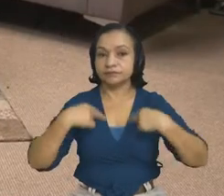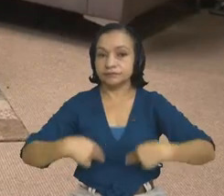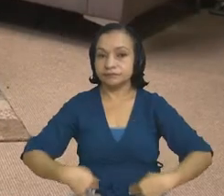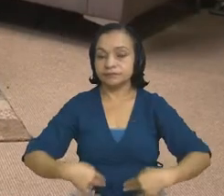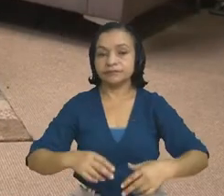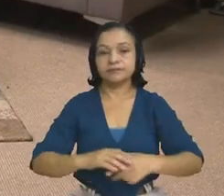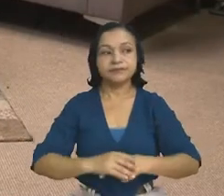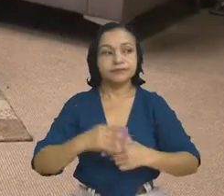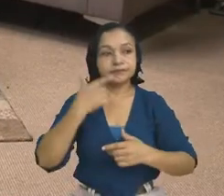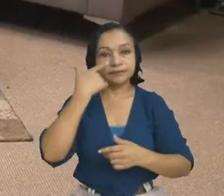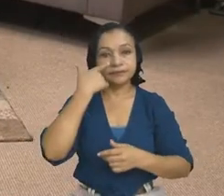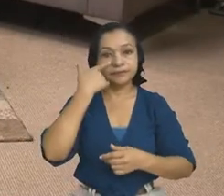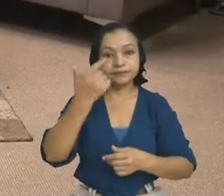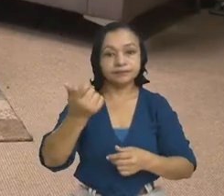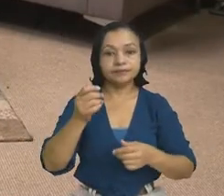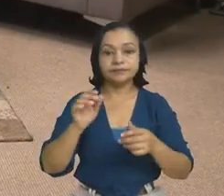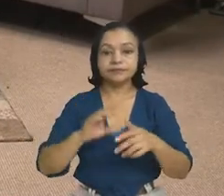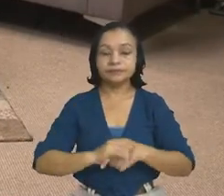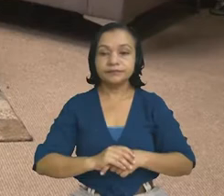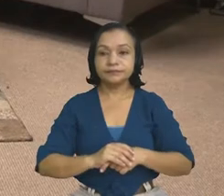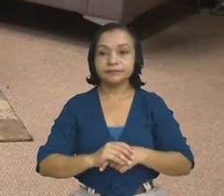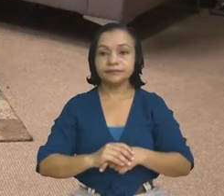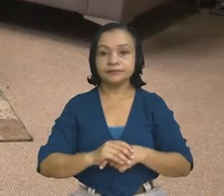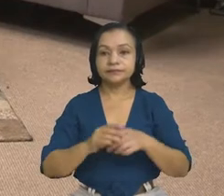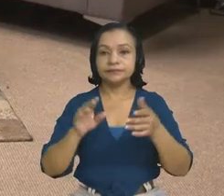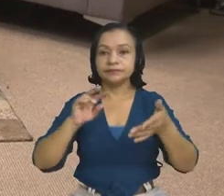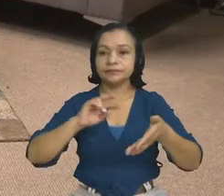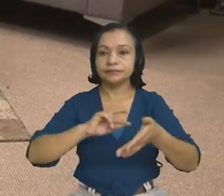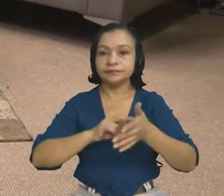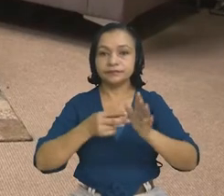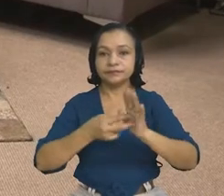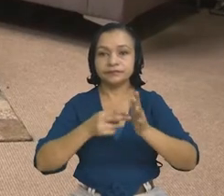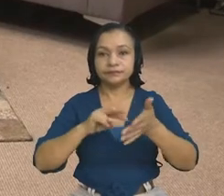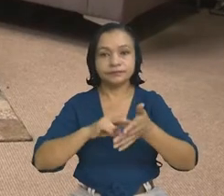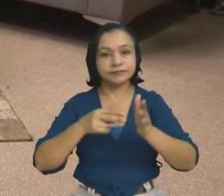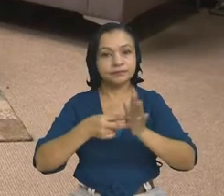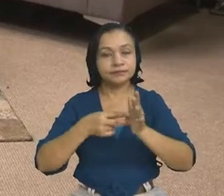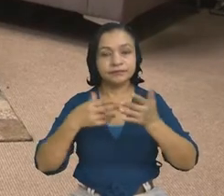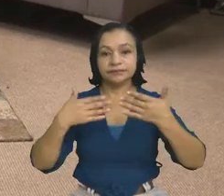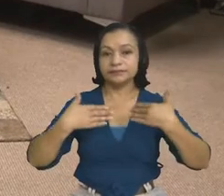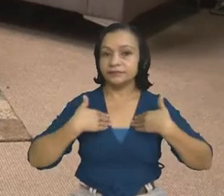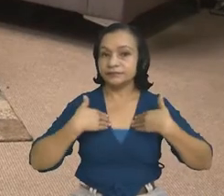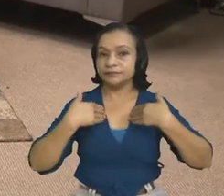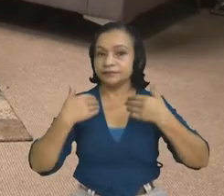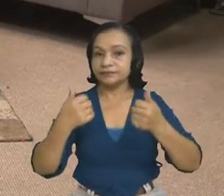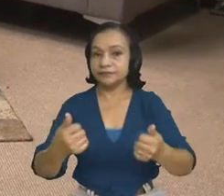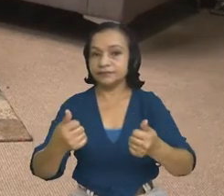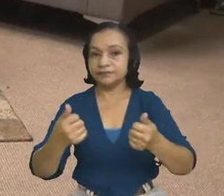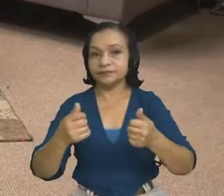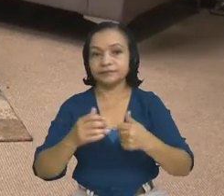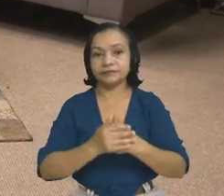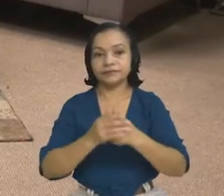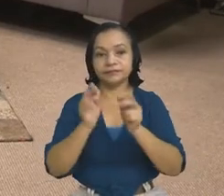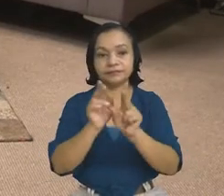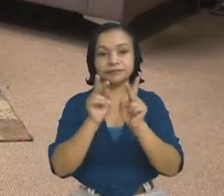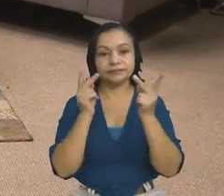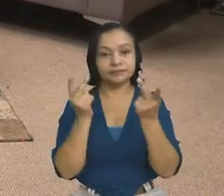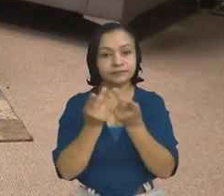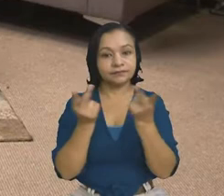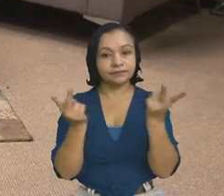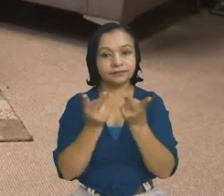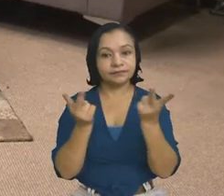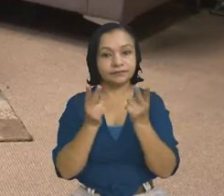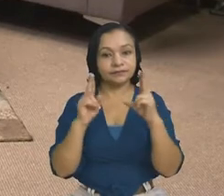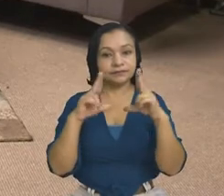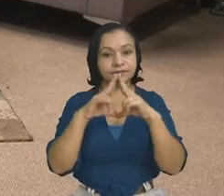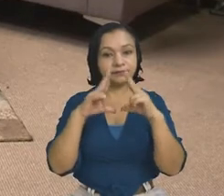poquito, compañera Marta, y conocer qué significa en principio para el ámbito de la salud, pues de nuestro pueblo, este hospital